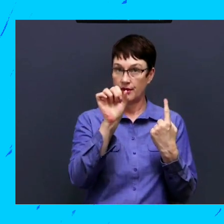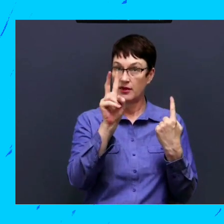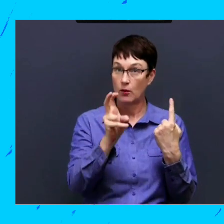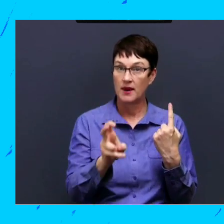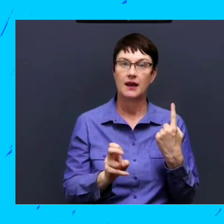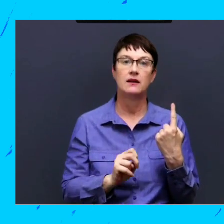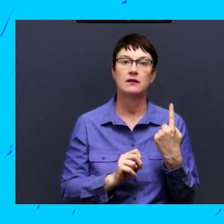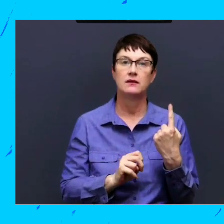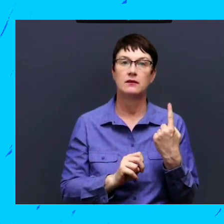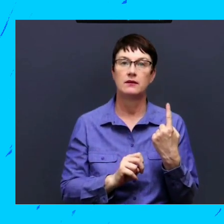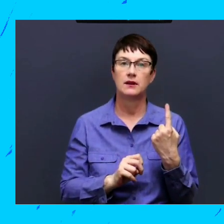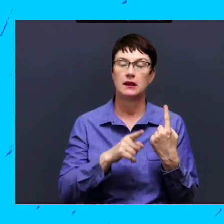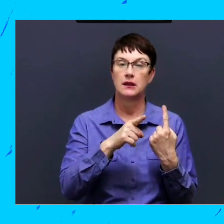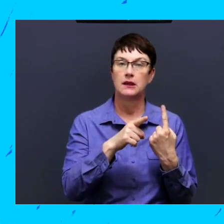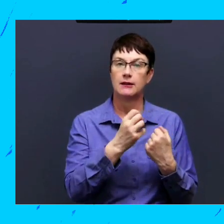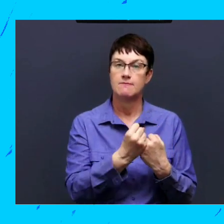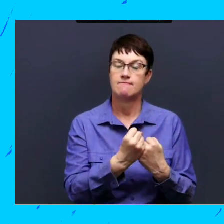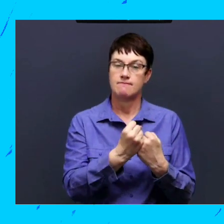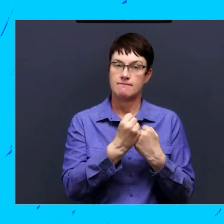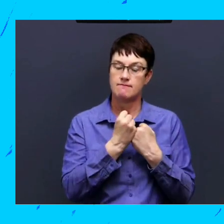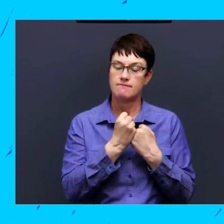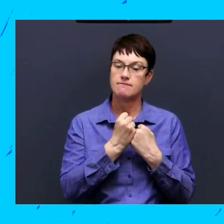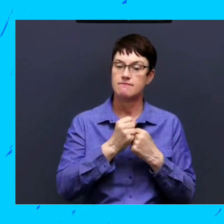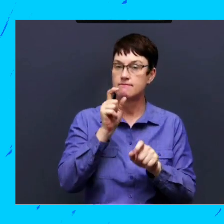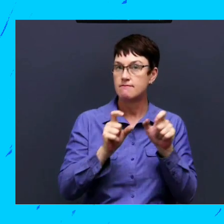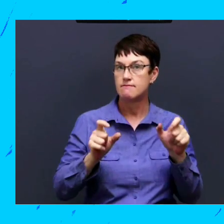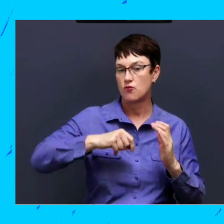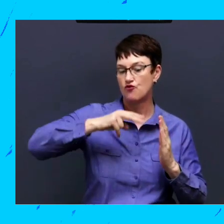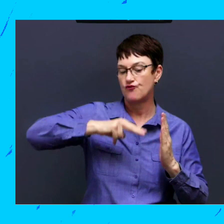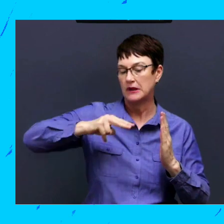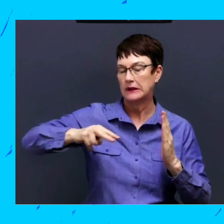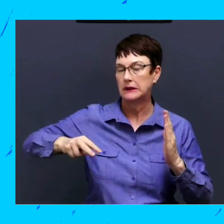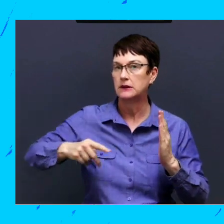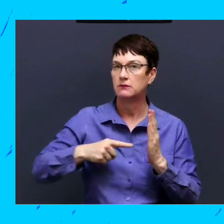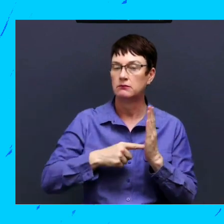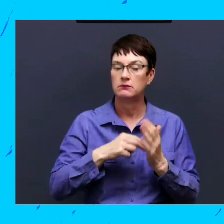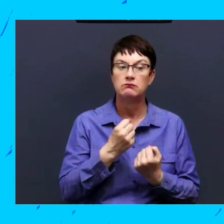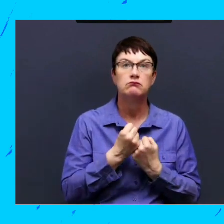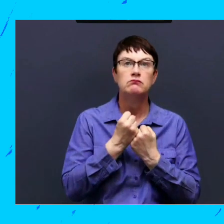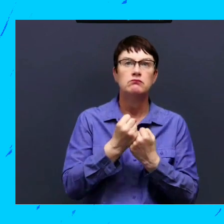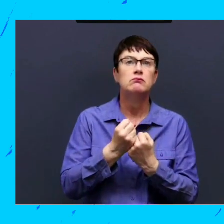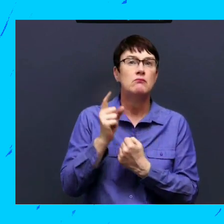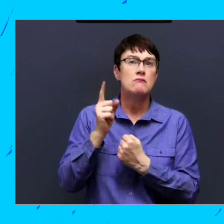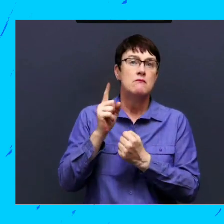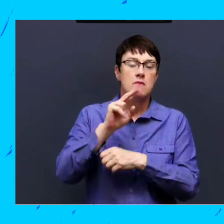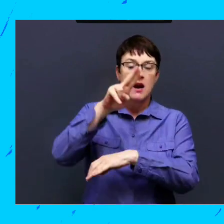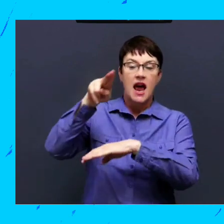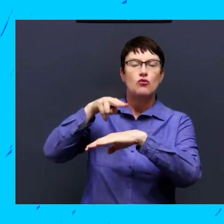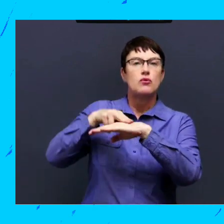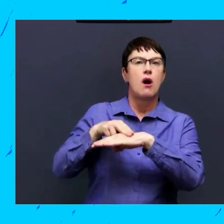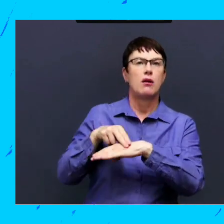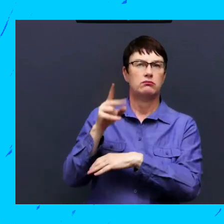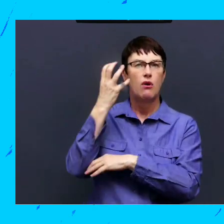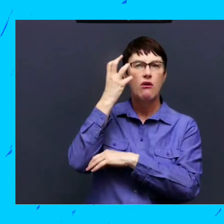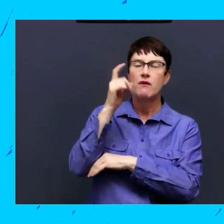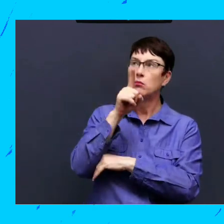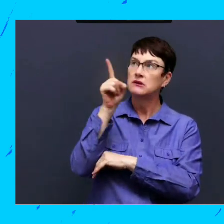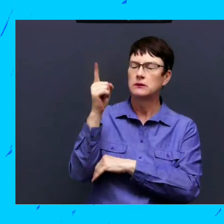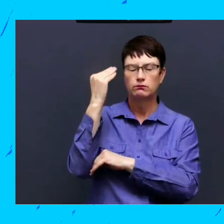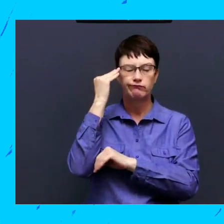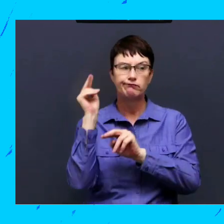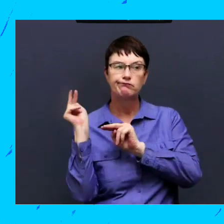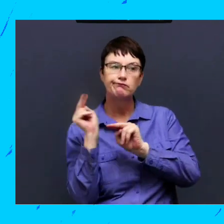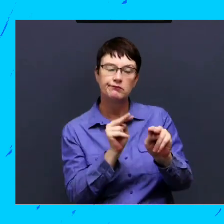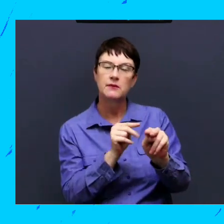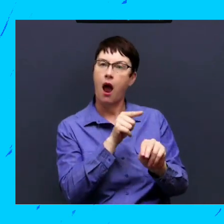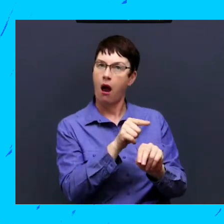en relación a la salud y bienestar de los jóvenes y identifica las prioridades para el bienestar de los adolescentes y la salud de los adolescentes por